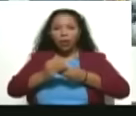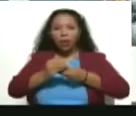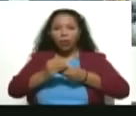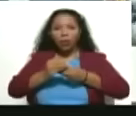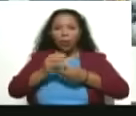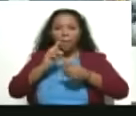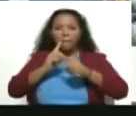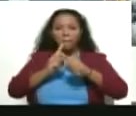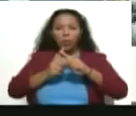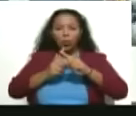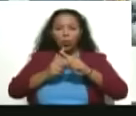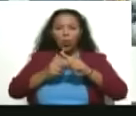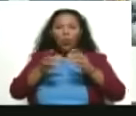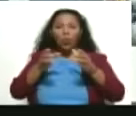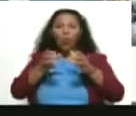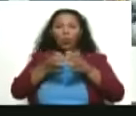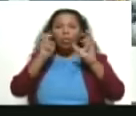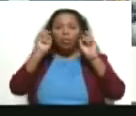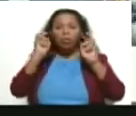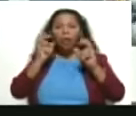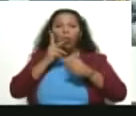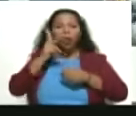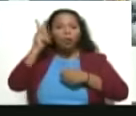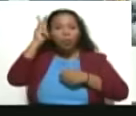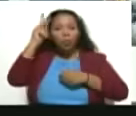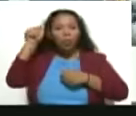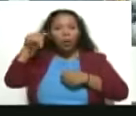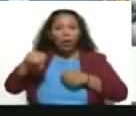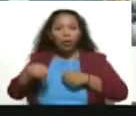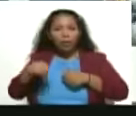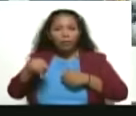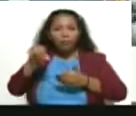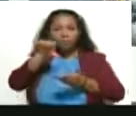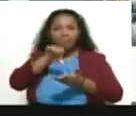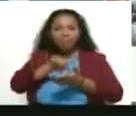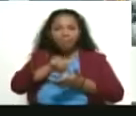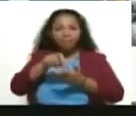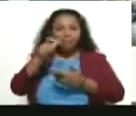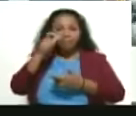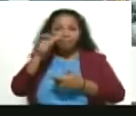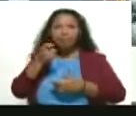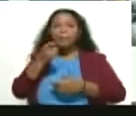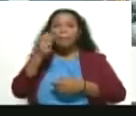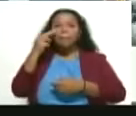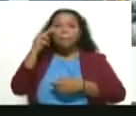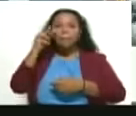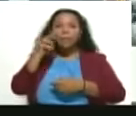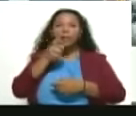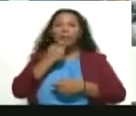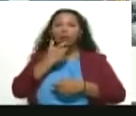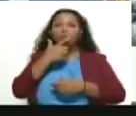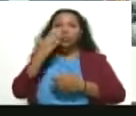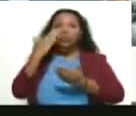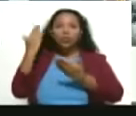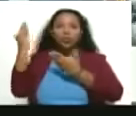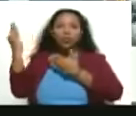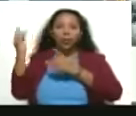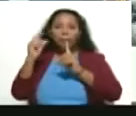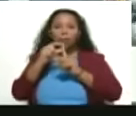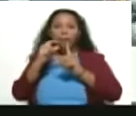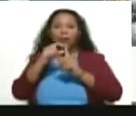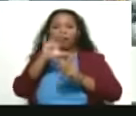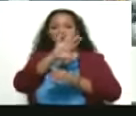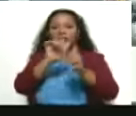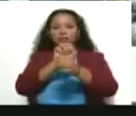cacique Guaycaipuro, esta operación acá realizada en el centro penitenciario de Vista Hermosa. Vamos a escuchar inmediatamente palabras del vicepresidente